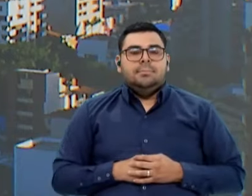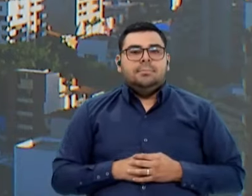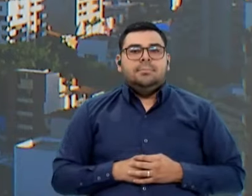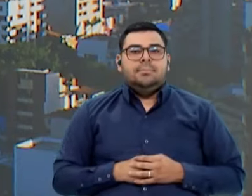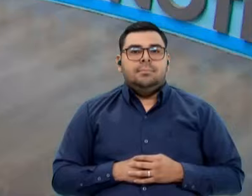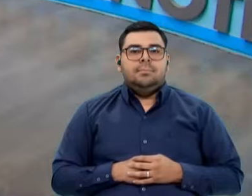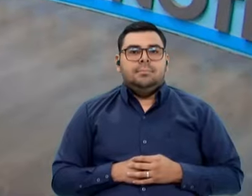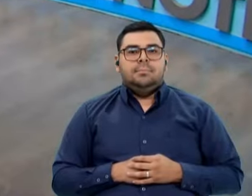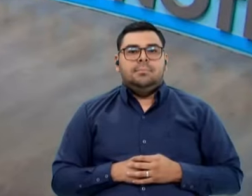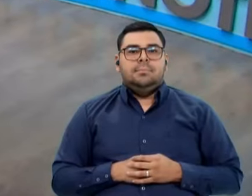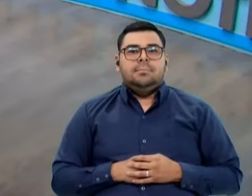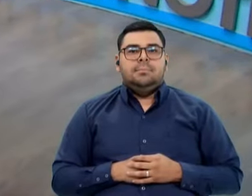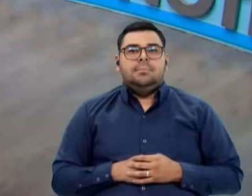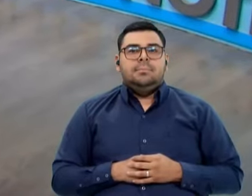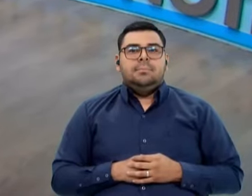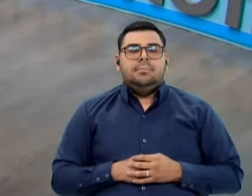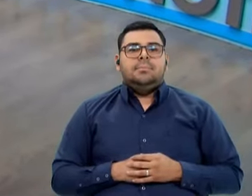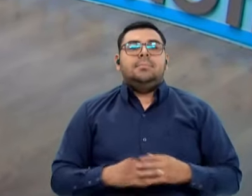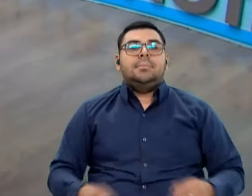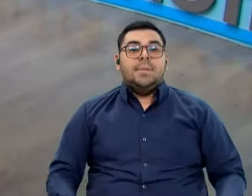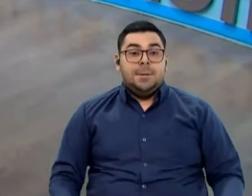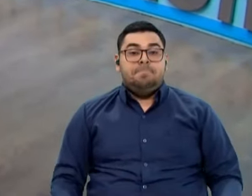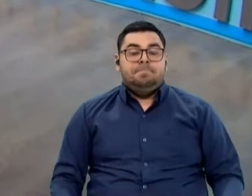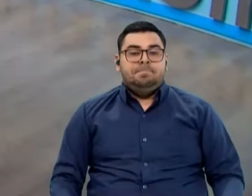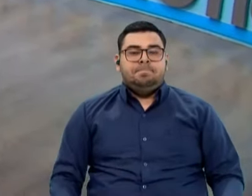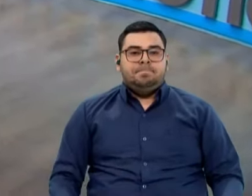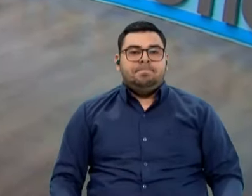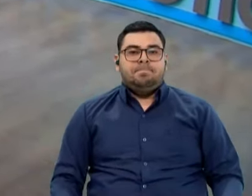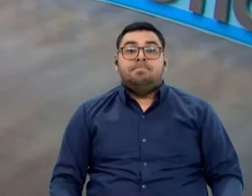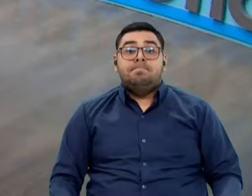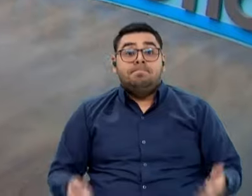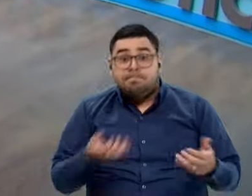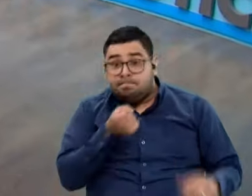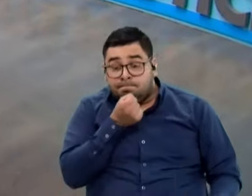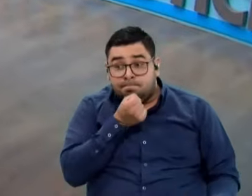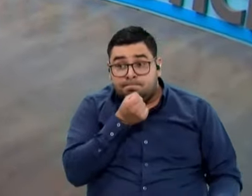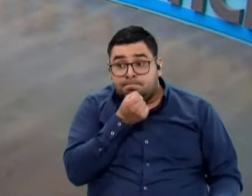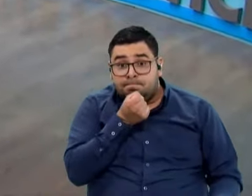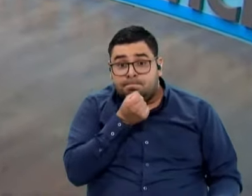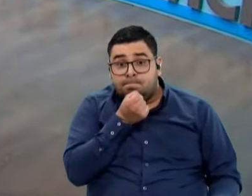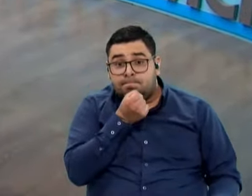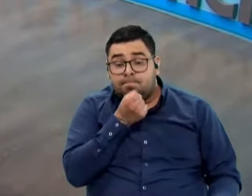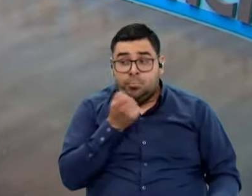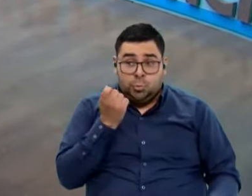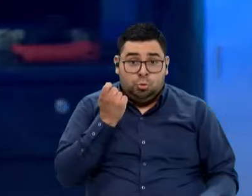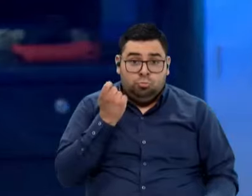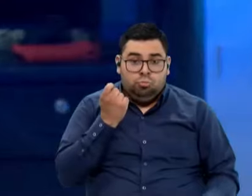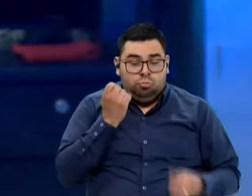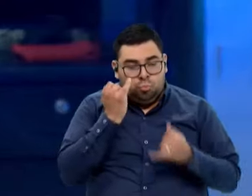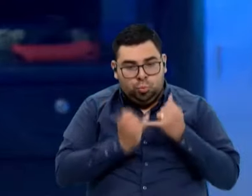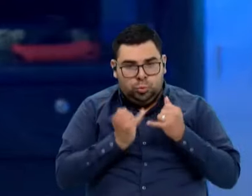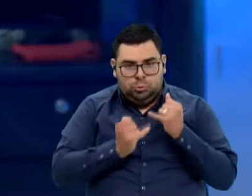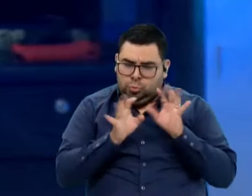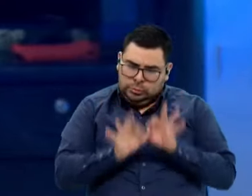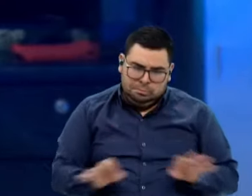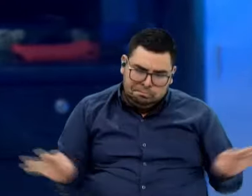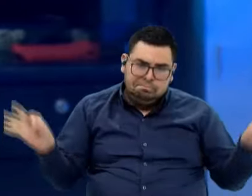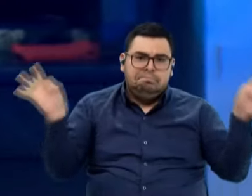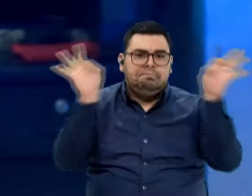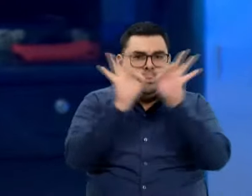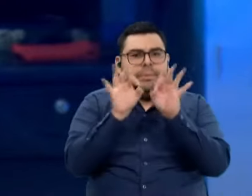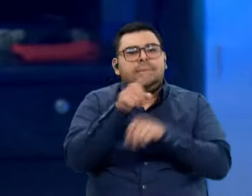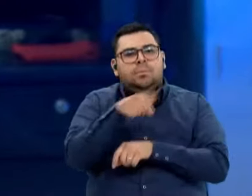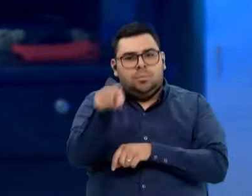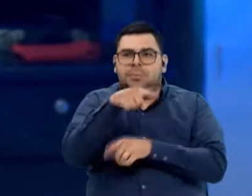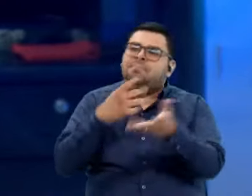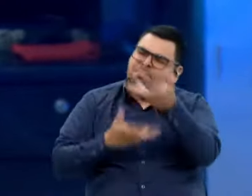Bueno, y hay una primicia para todos los televidentes de Oriente Noticias, una información muy importante que tienen que ustedes compartir